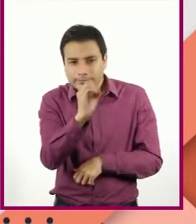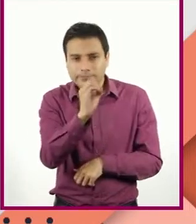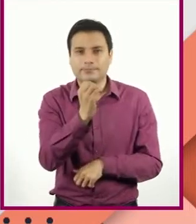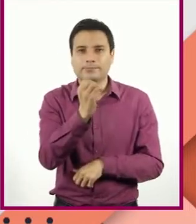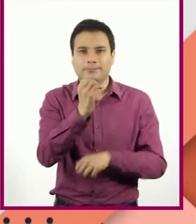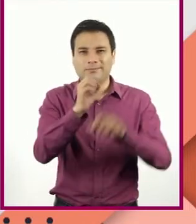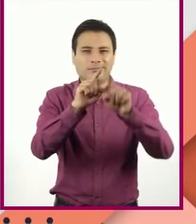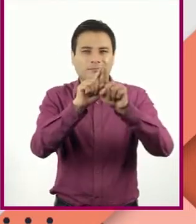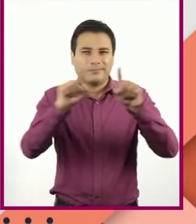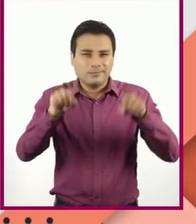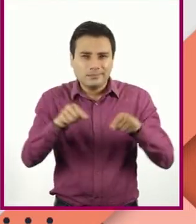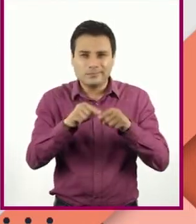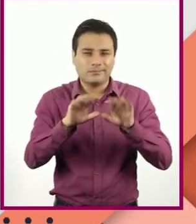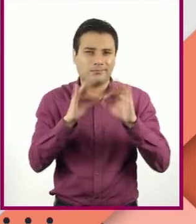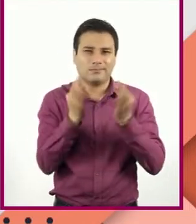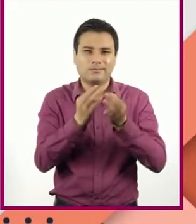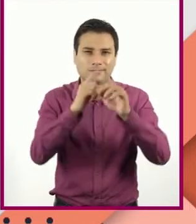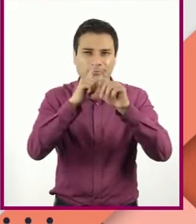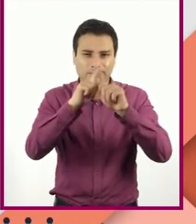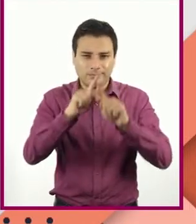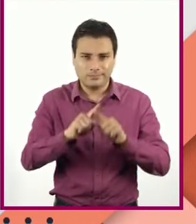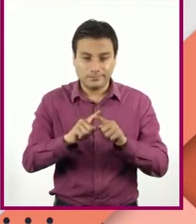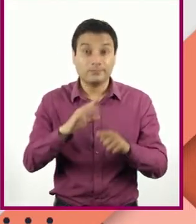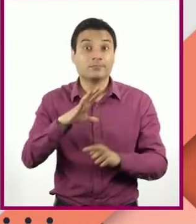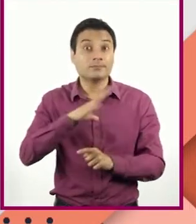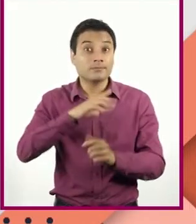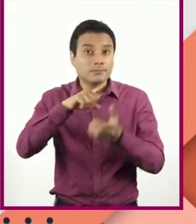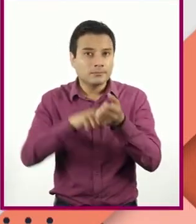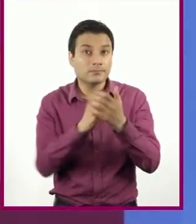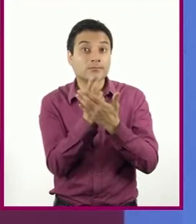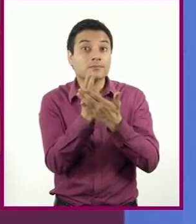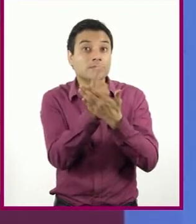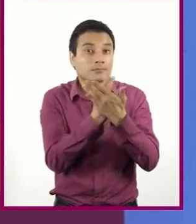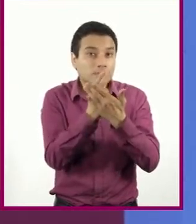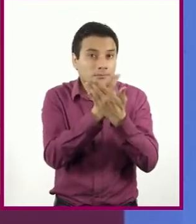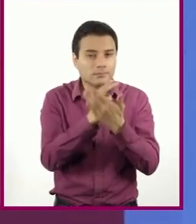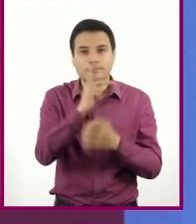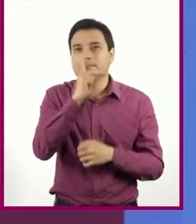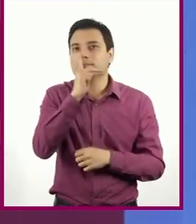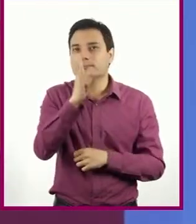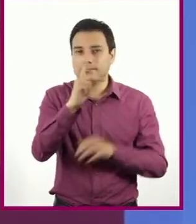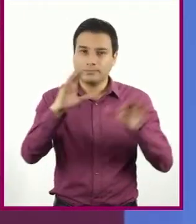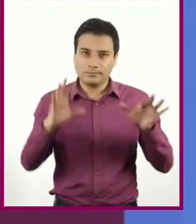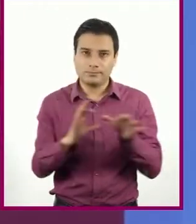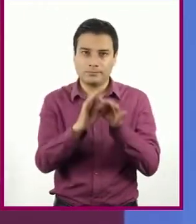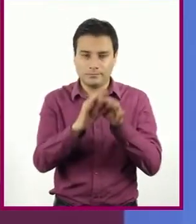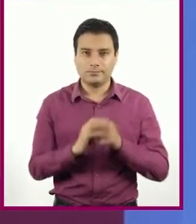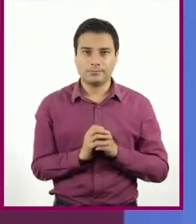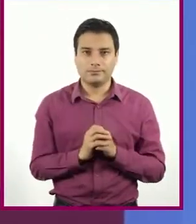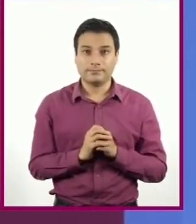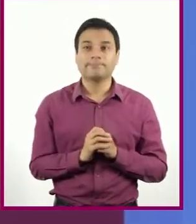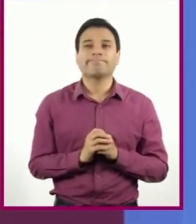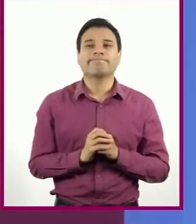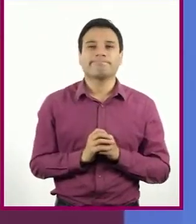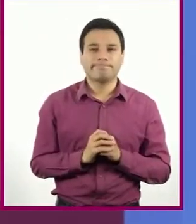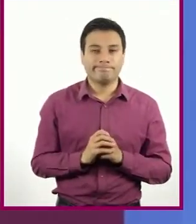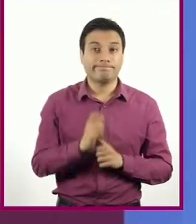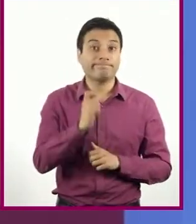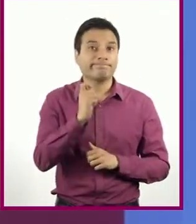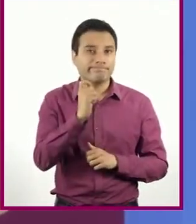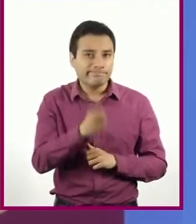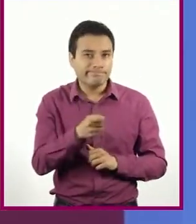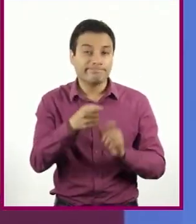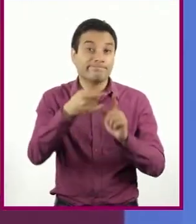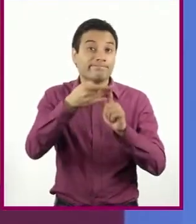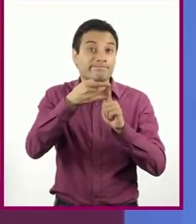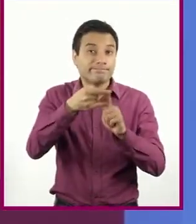dibujos y texto se compone una historieta. Bien, eso quiere decir que dentro de las viñetas